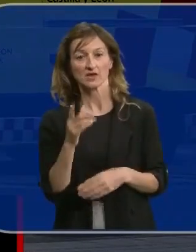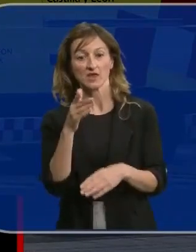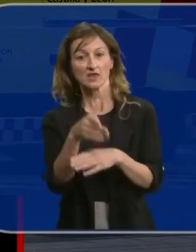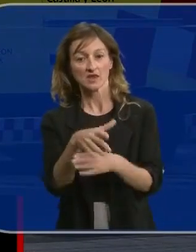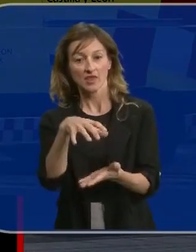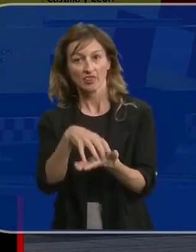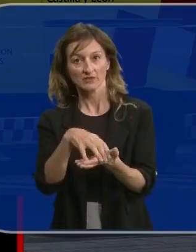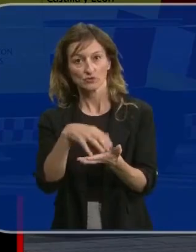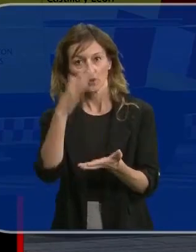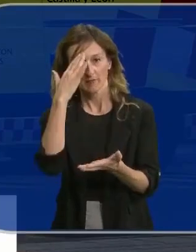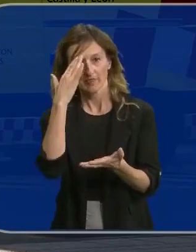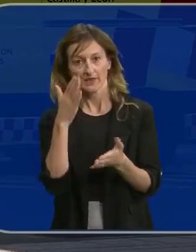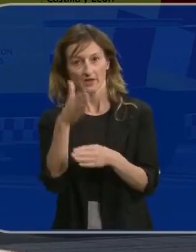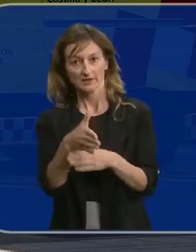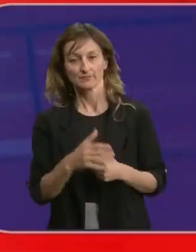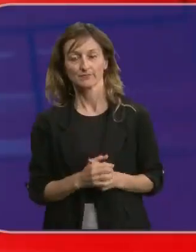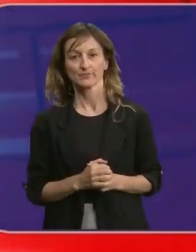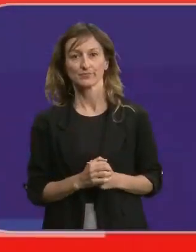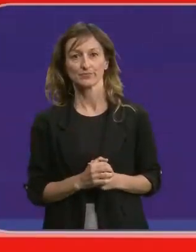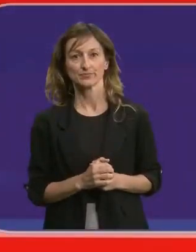simplemente a los centros de